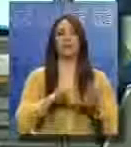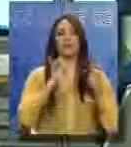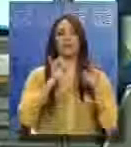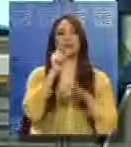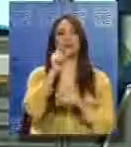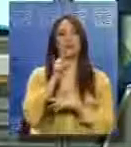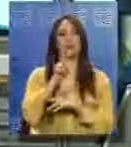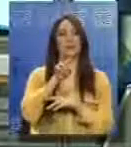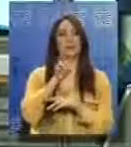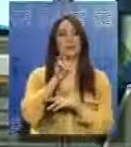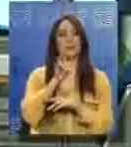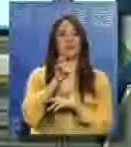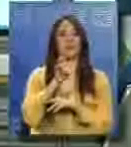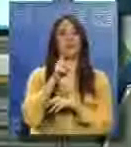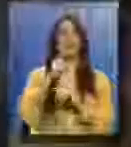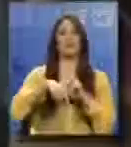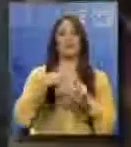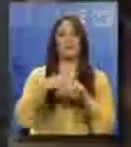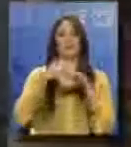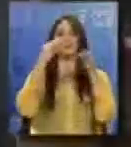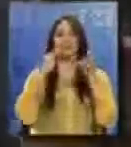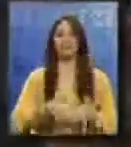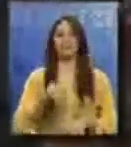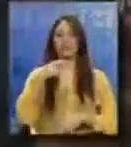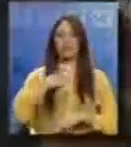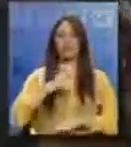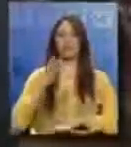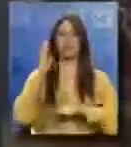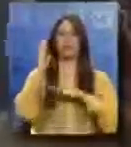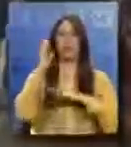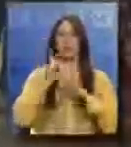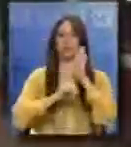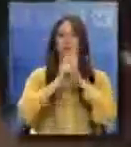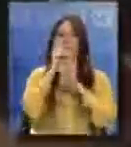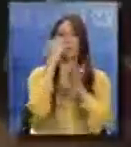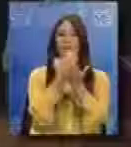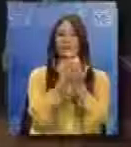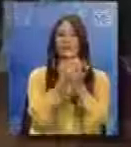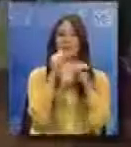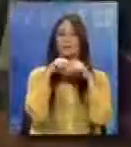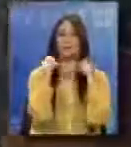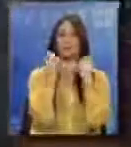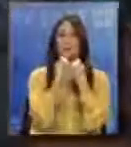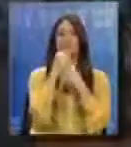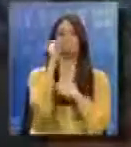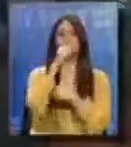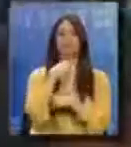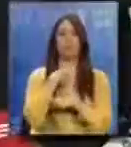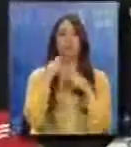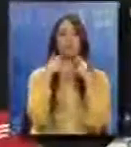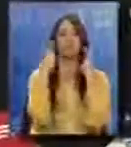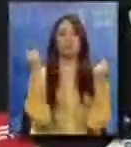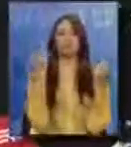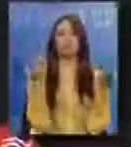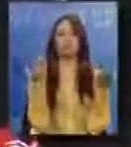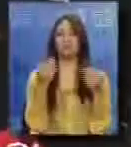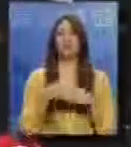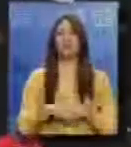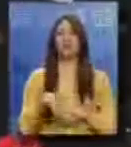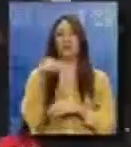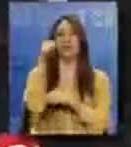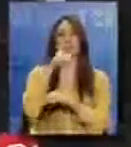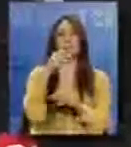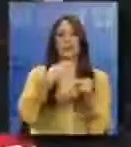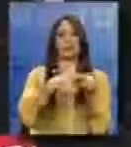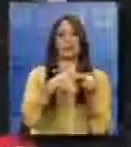El Comité Empresarial Ecuatoriano reafirmó su compromiso con el desarrollo económico y social. El pronunciamiento lo hicieron este martes